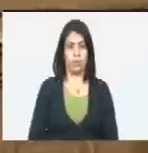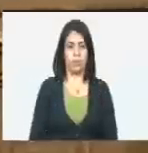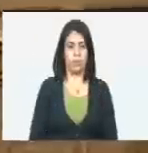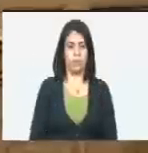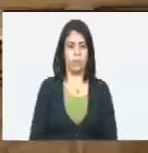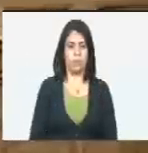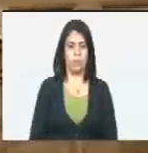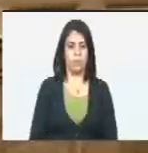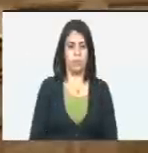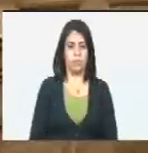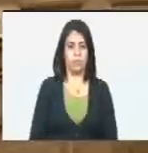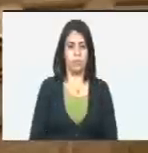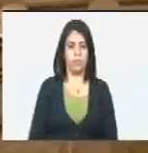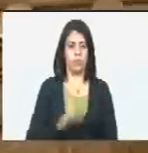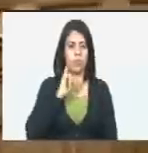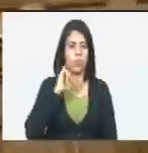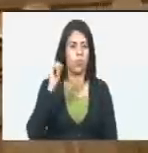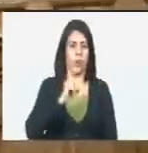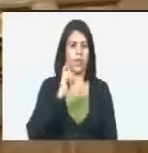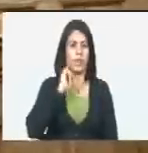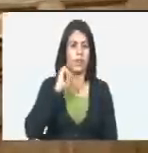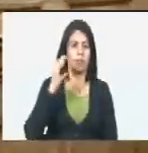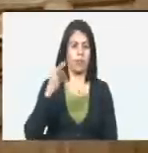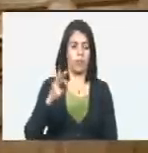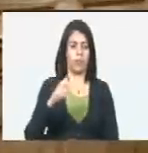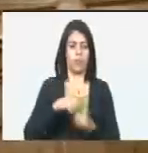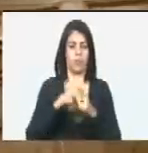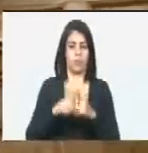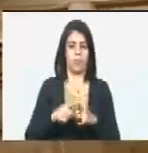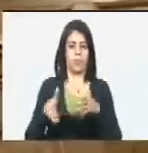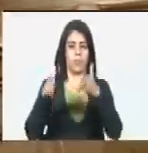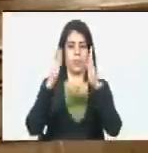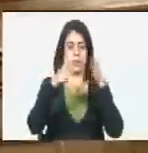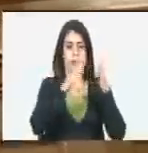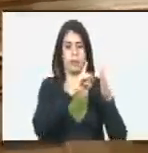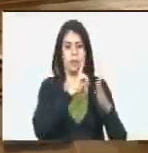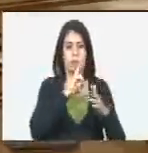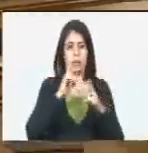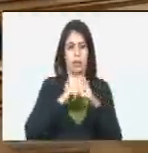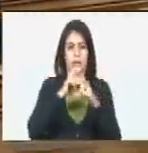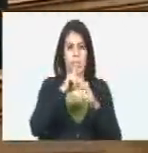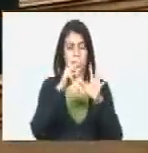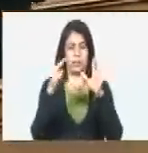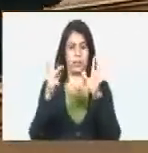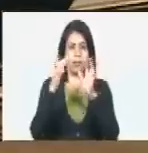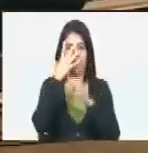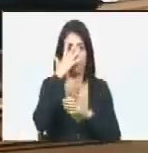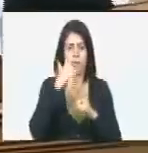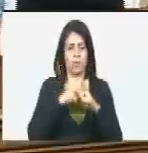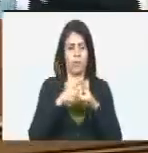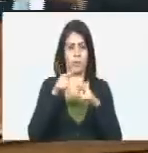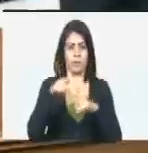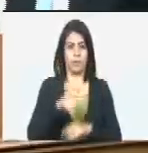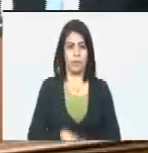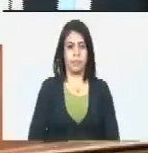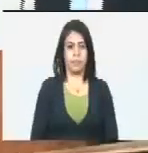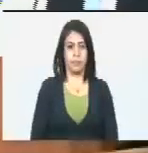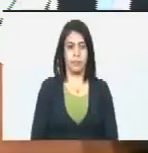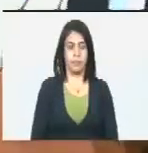En Guarenas, Guatire, los edificios, una urbanización muy combativa llamada 27 de febrero, lo convirtieron en un colador la